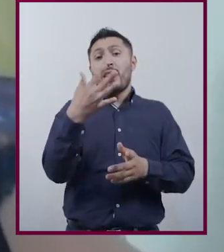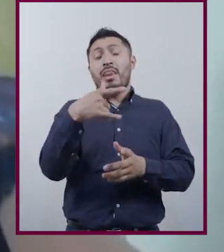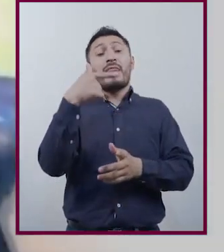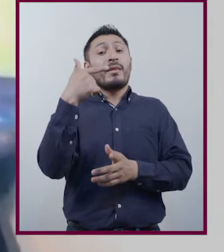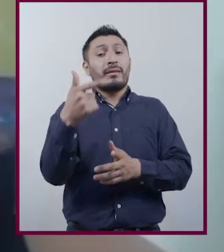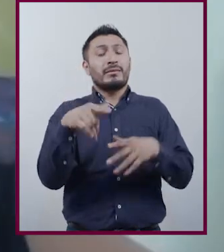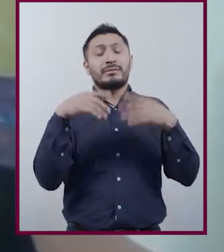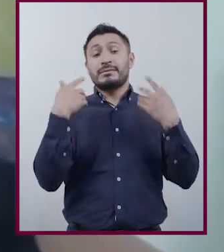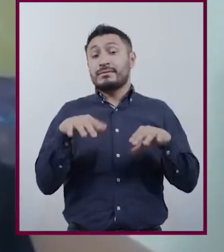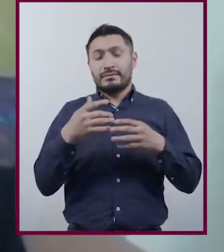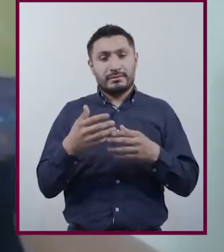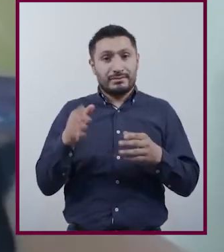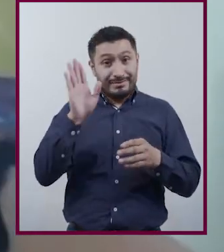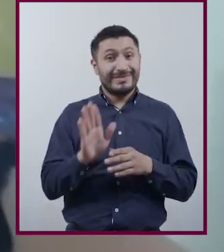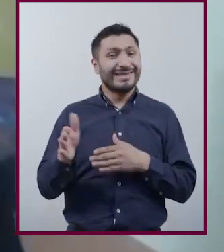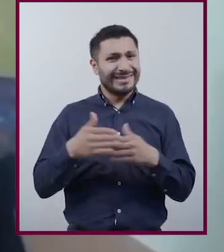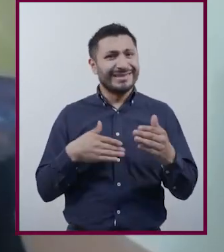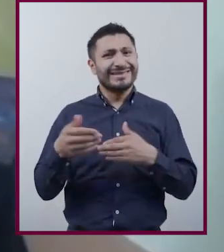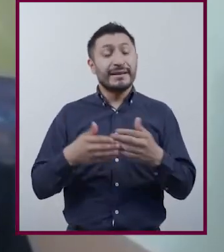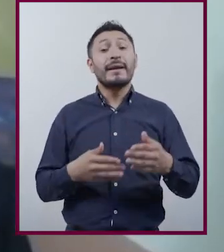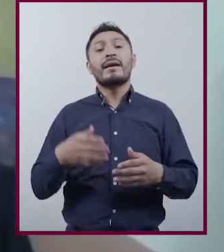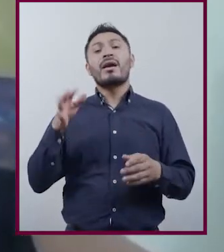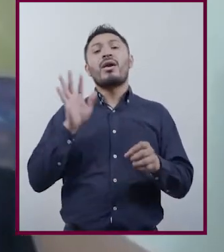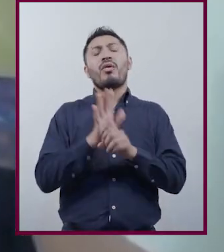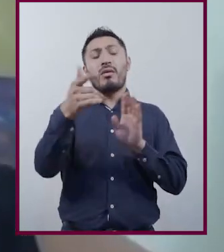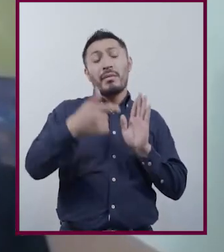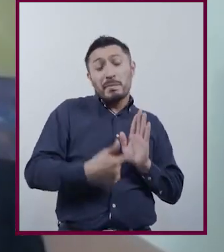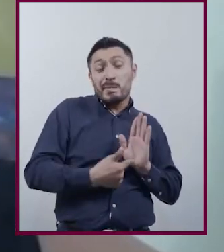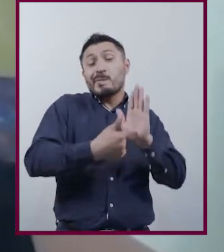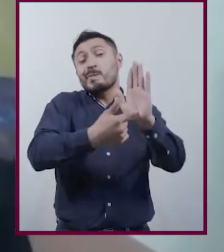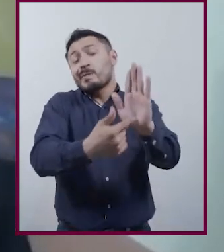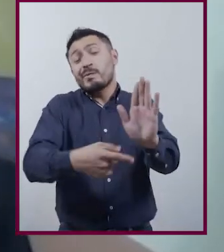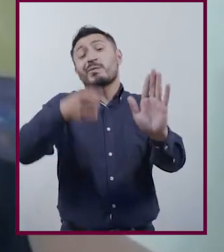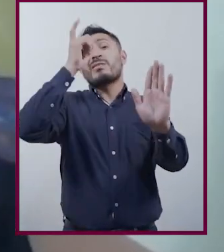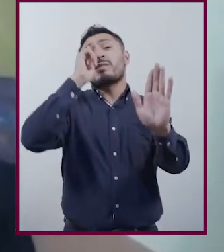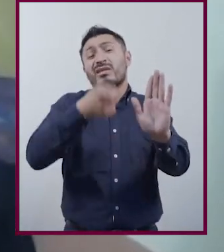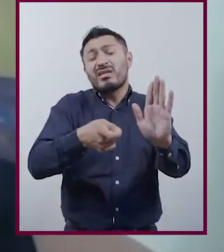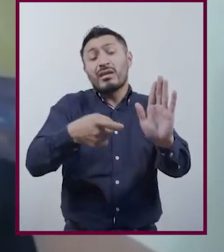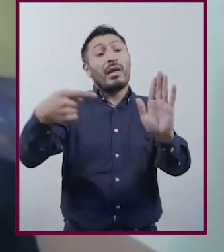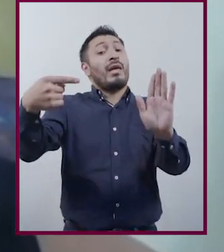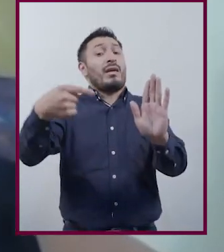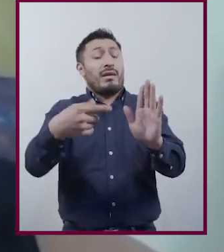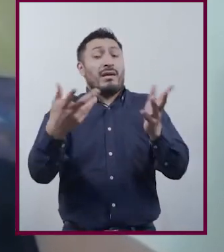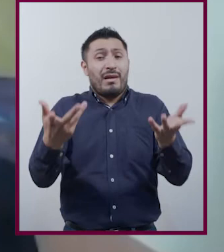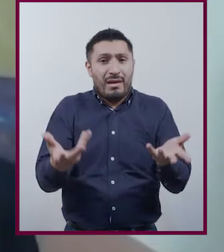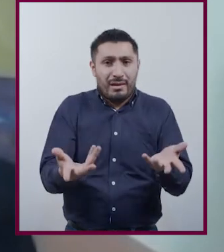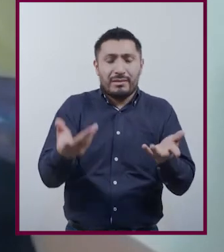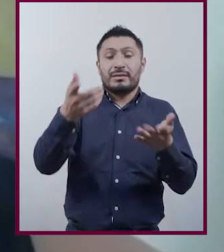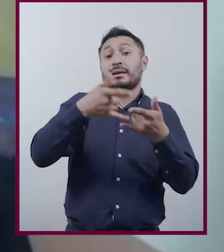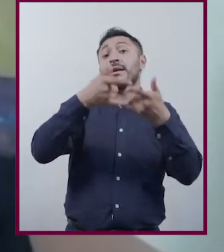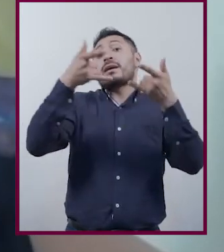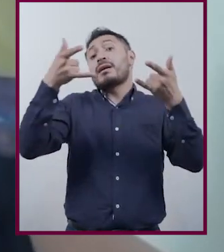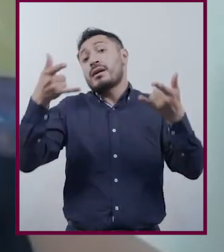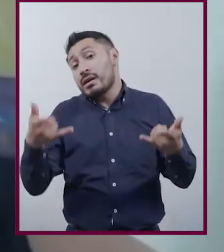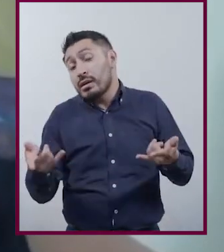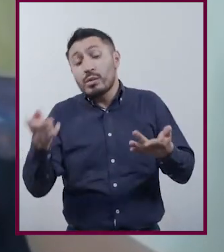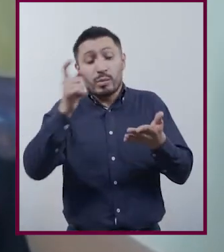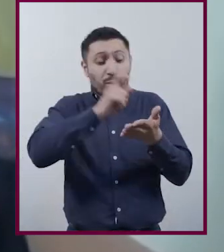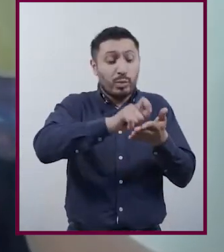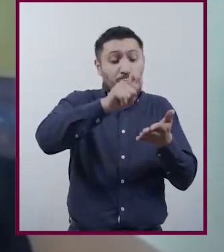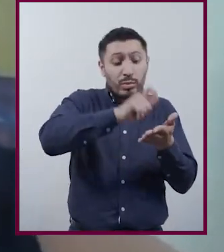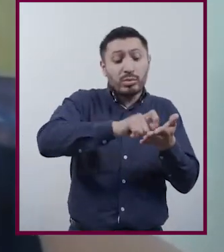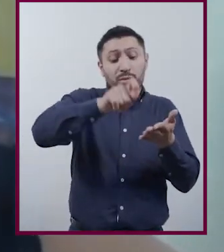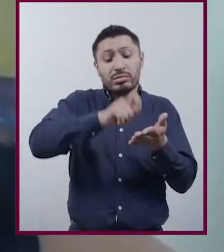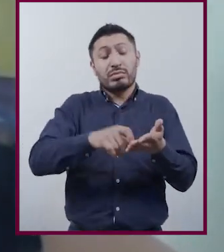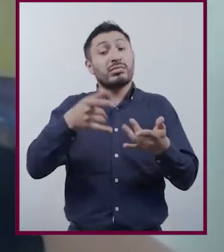1957. Lo que Castellanos nos está mostrando es cómo, a través de la trama, la historia que nos